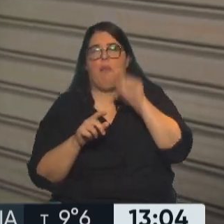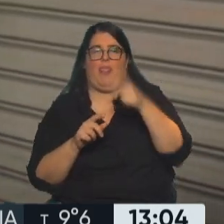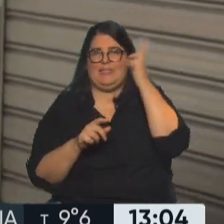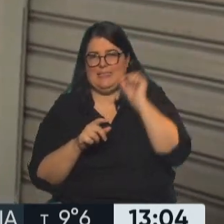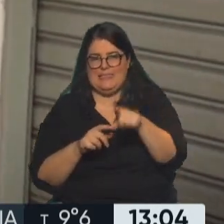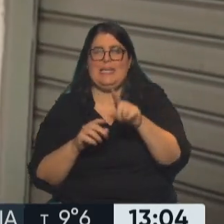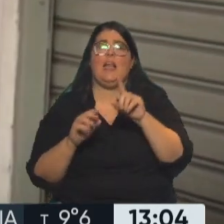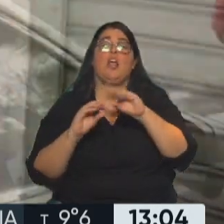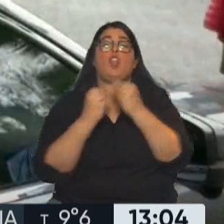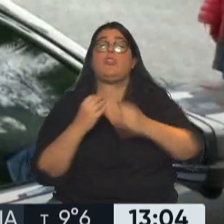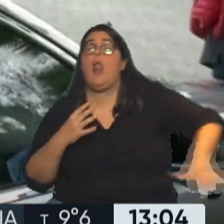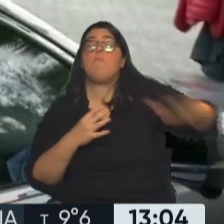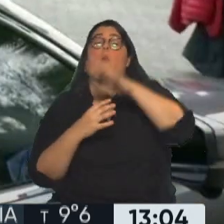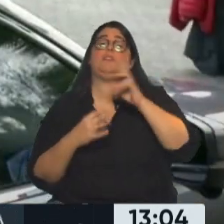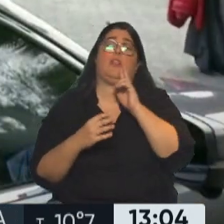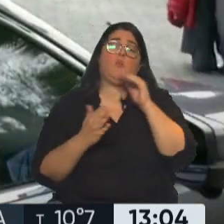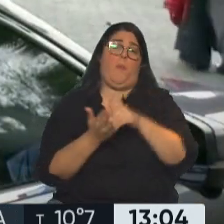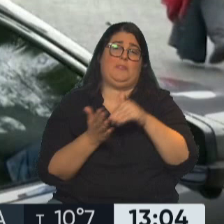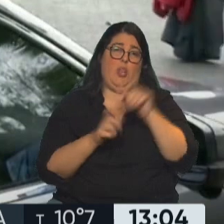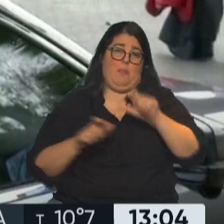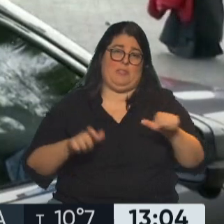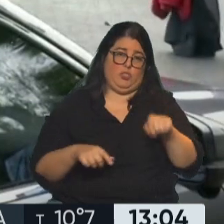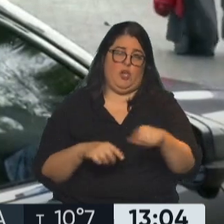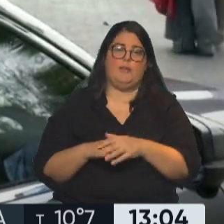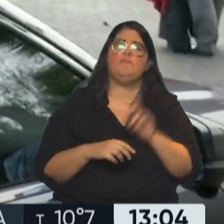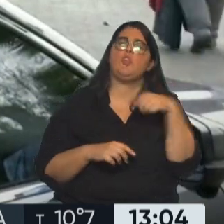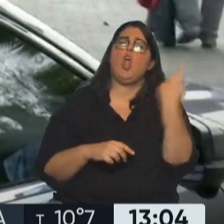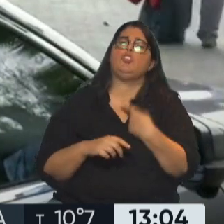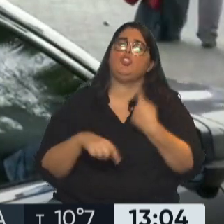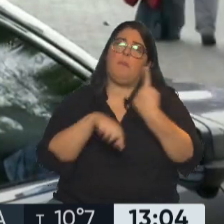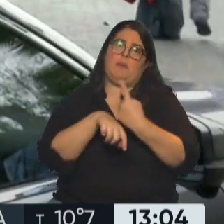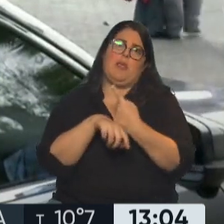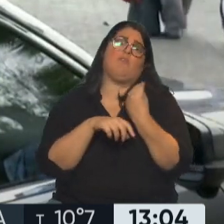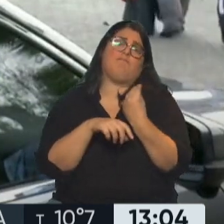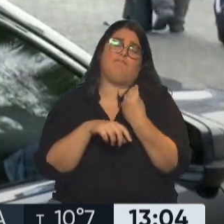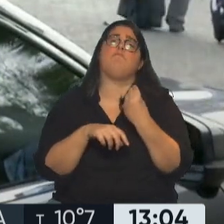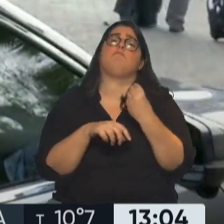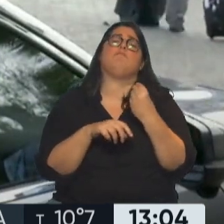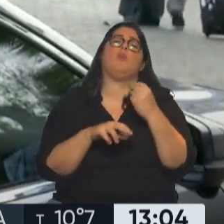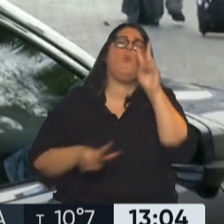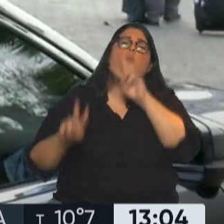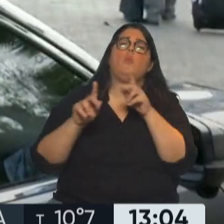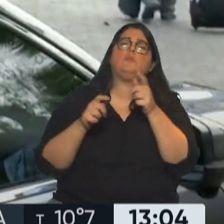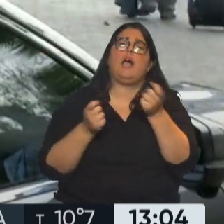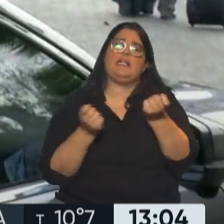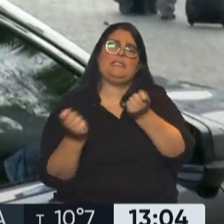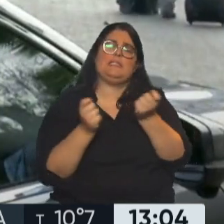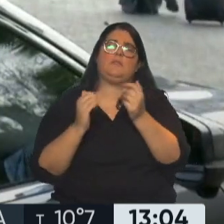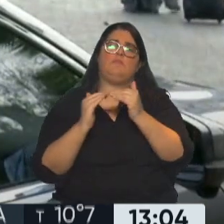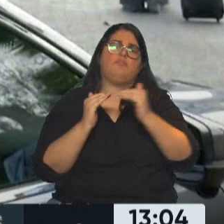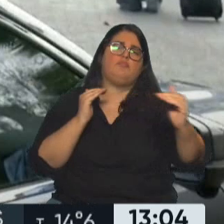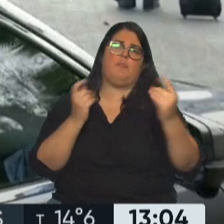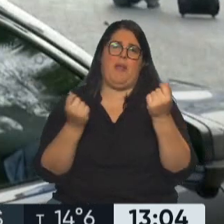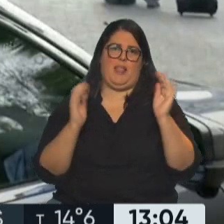millones de habitantes. Lo que estamos haciendo nosotros es, en primer lugar, usar los mecanismos que tenemos para estabilizar algunos